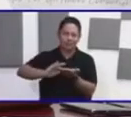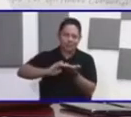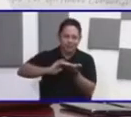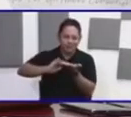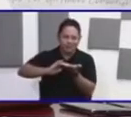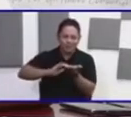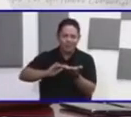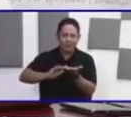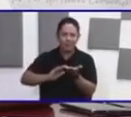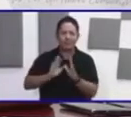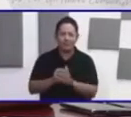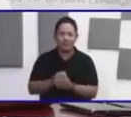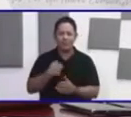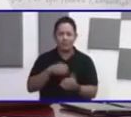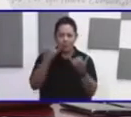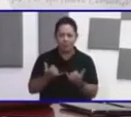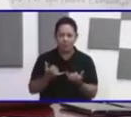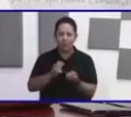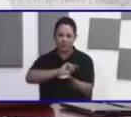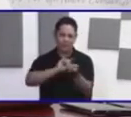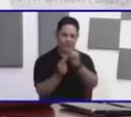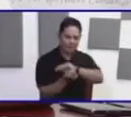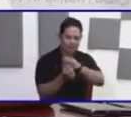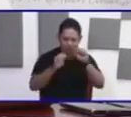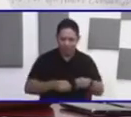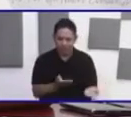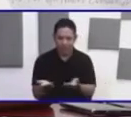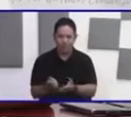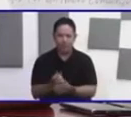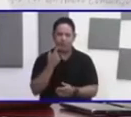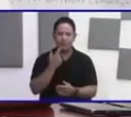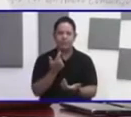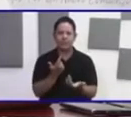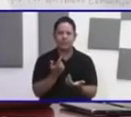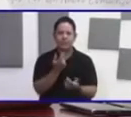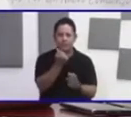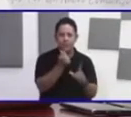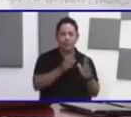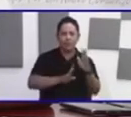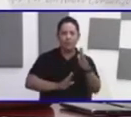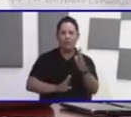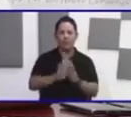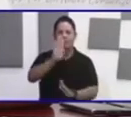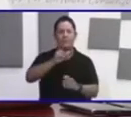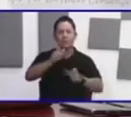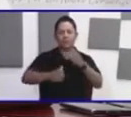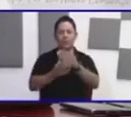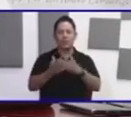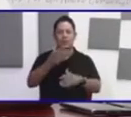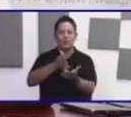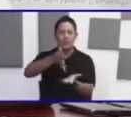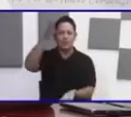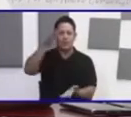por parte de regalías, pero que ya hoy tenemos esa viabilidad. Hablo de los estratos 1, 2 y 3, y con los